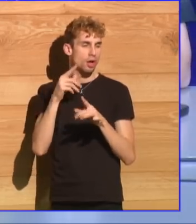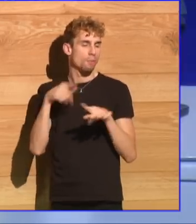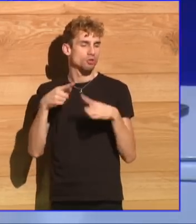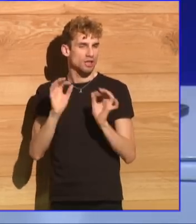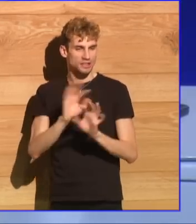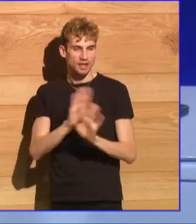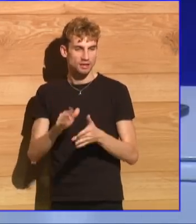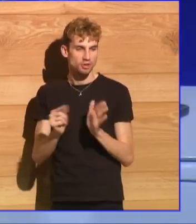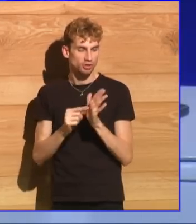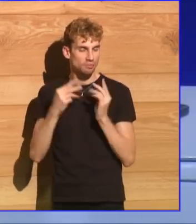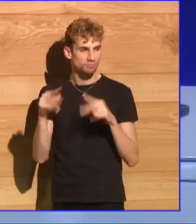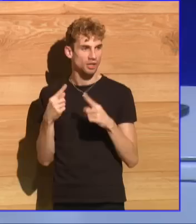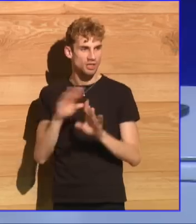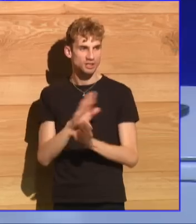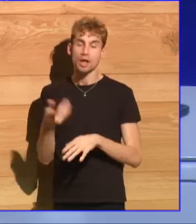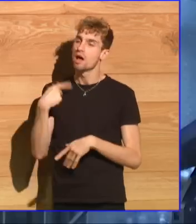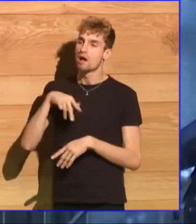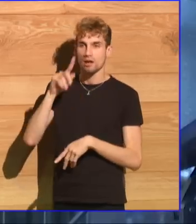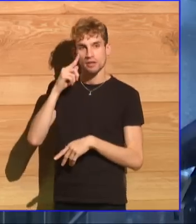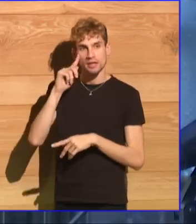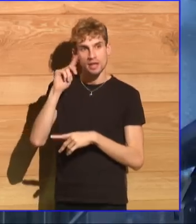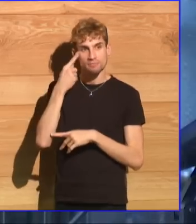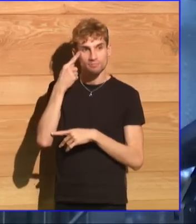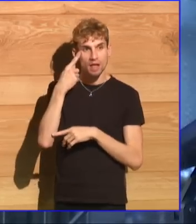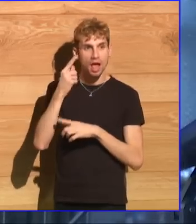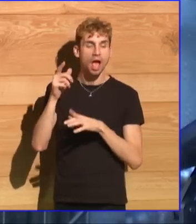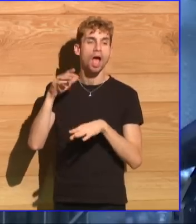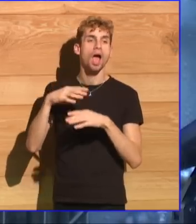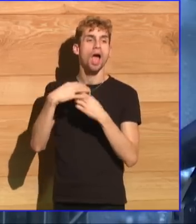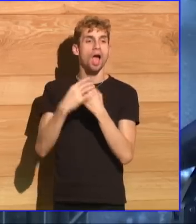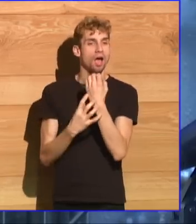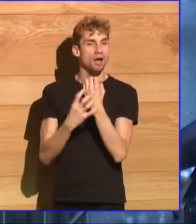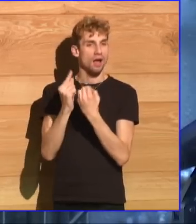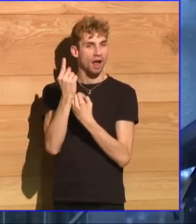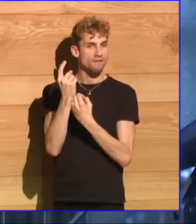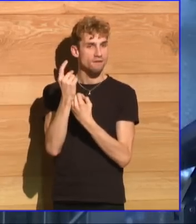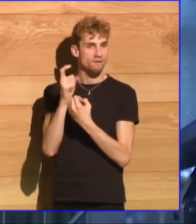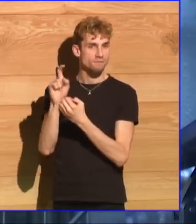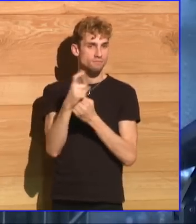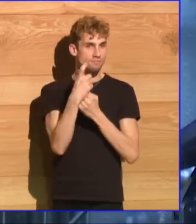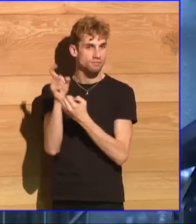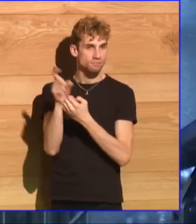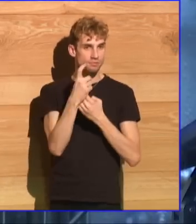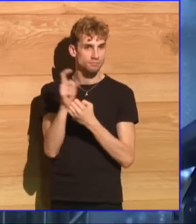venido Hook? y vemos cómo va moviendo el garfio y todos le aplauden y demás. Sí, es operístico.